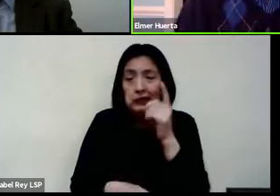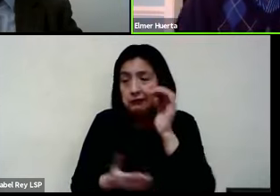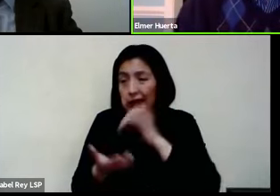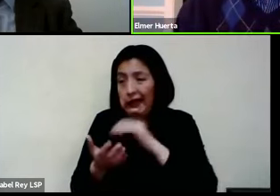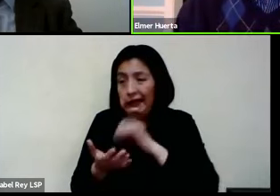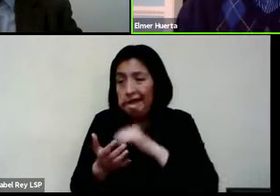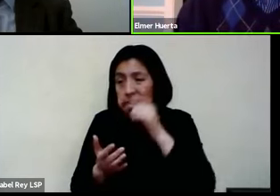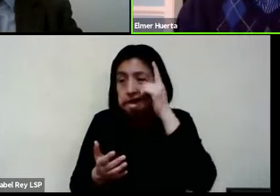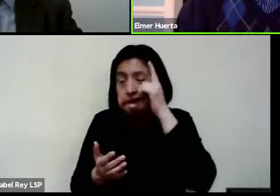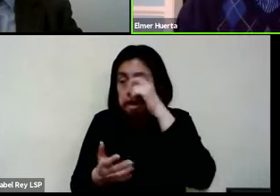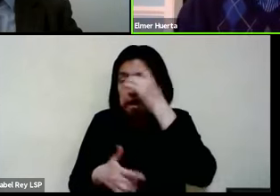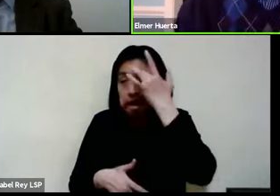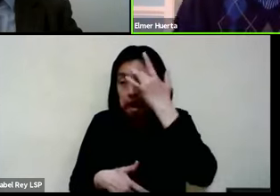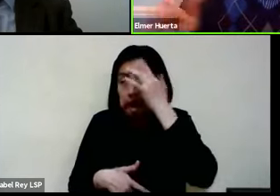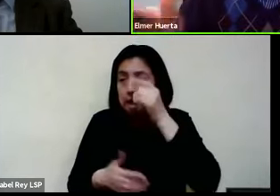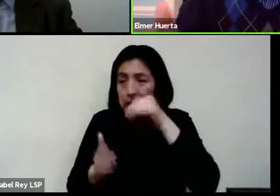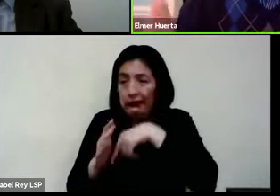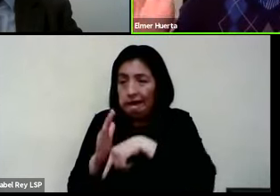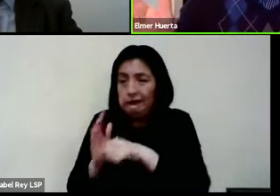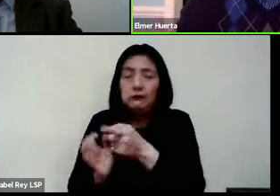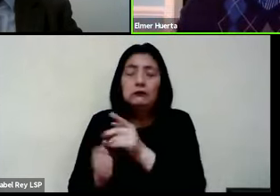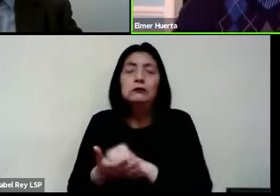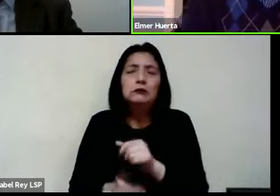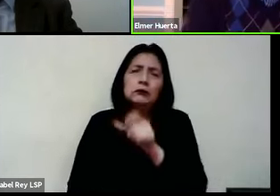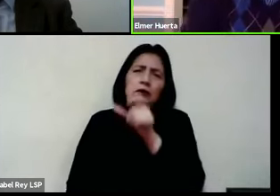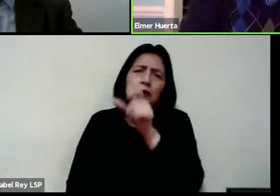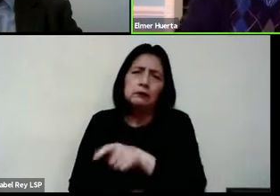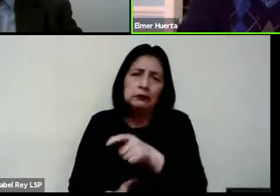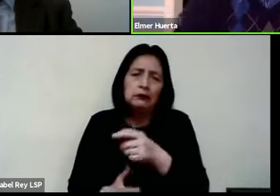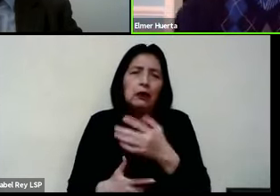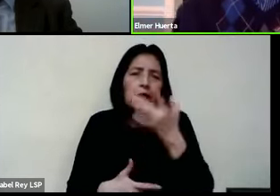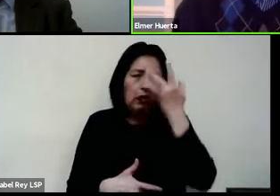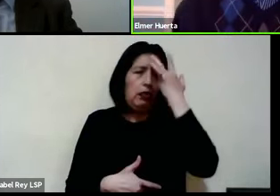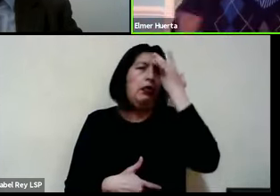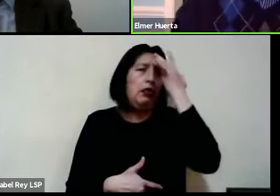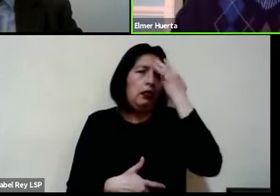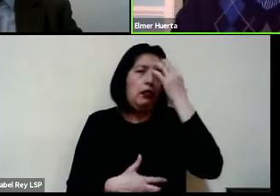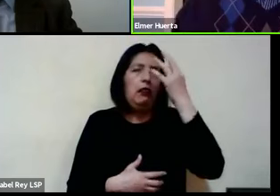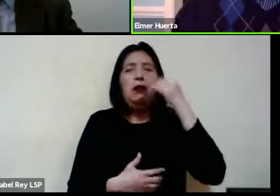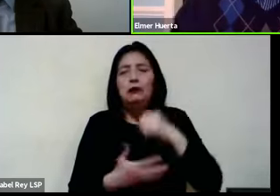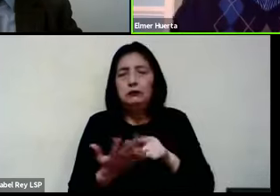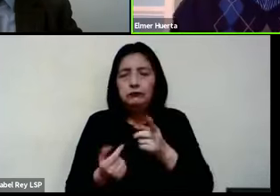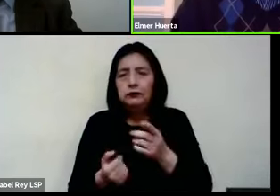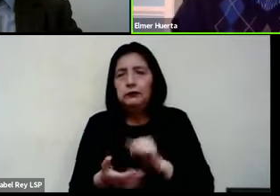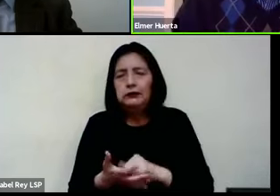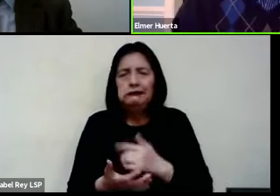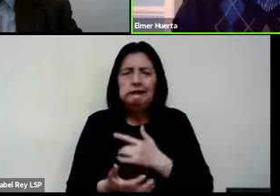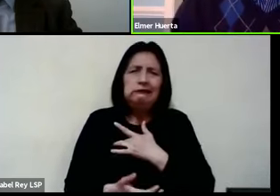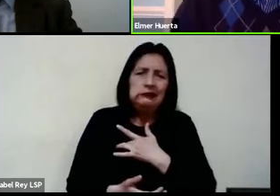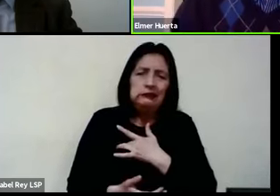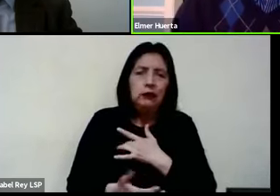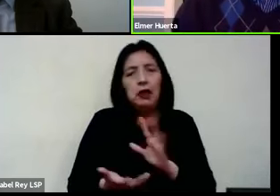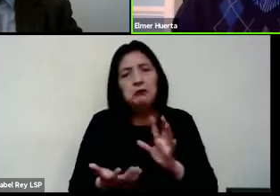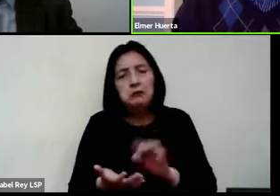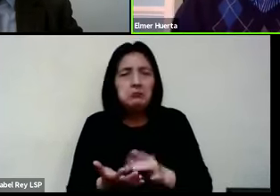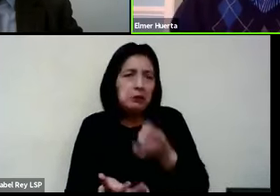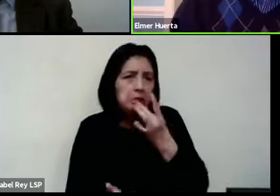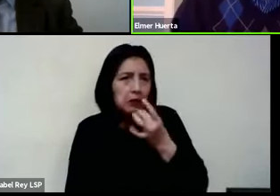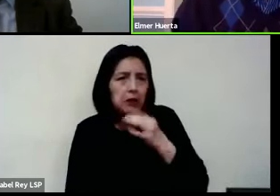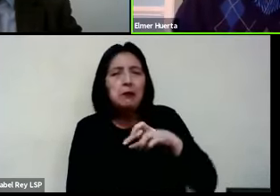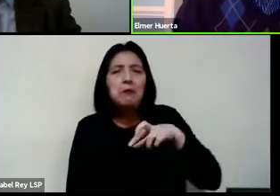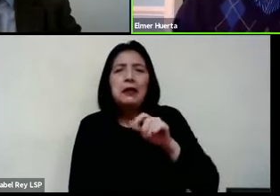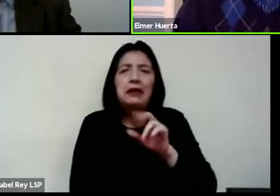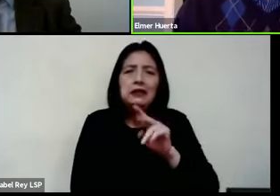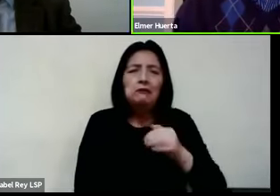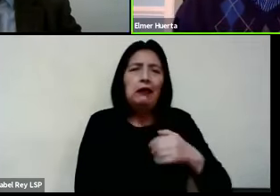no, y eso lo vamos a ver. Entonces, si la persona cae enferma, si tiene algún síntoma, pues tomará algún paracetamol. Si tiene